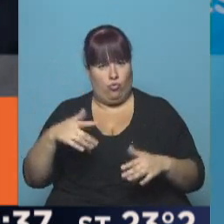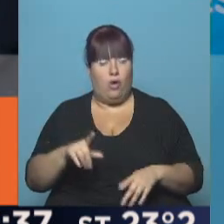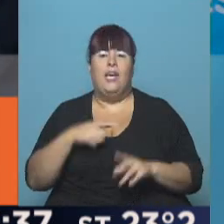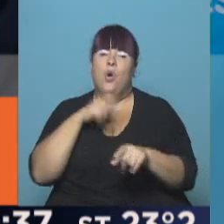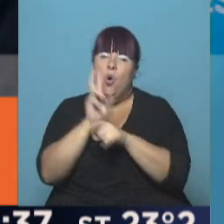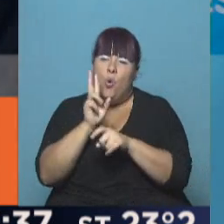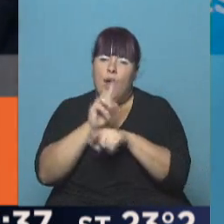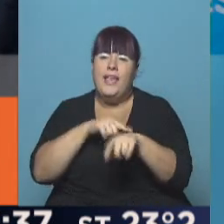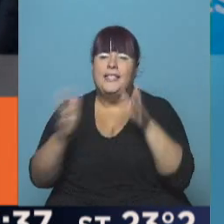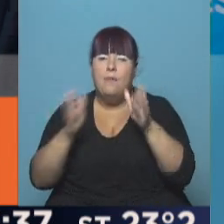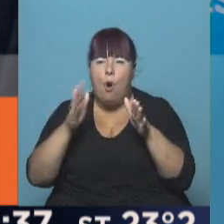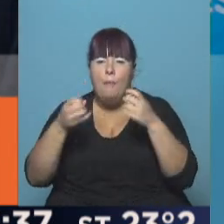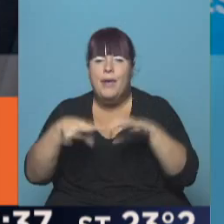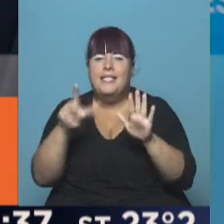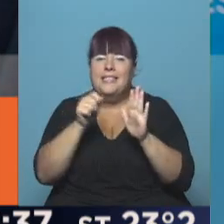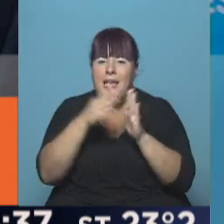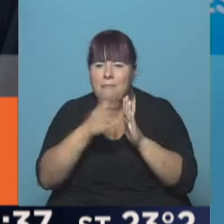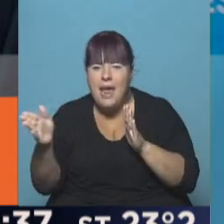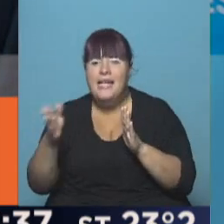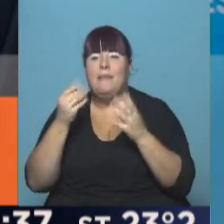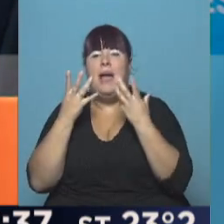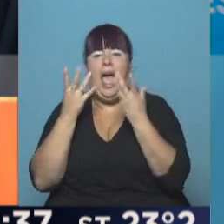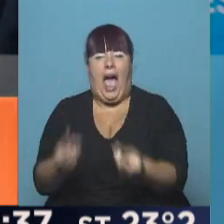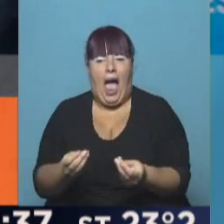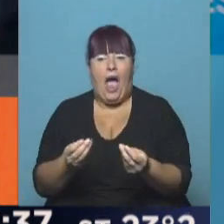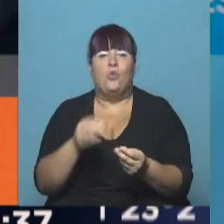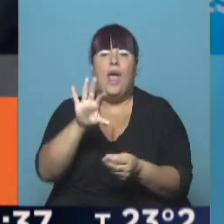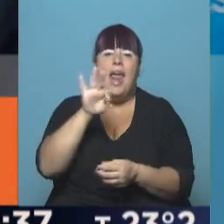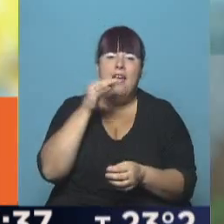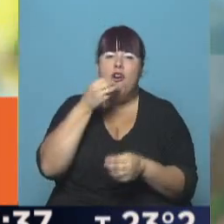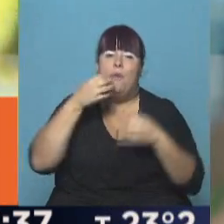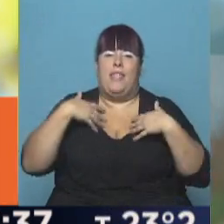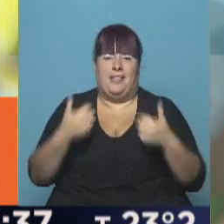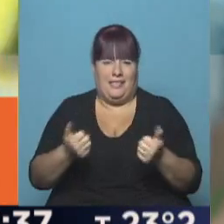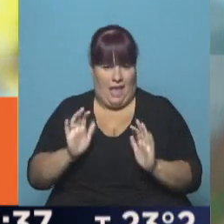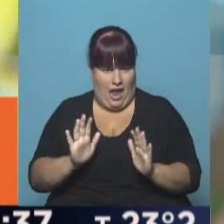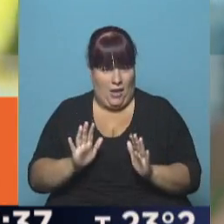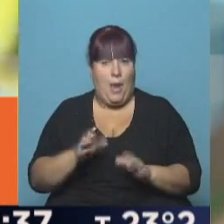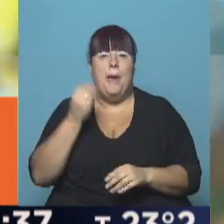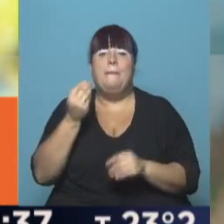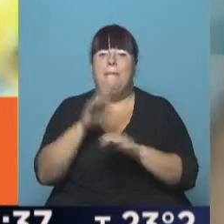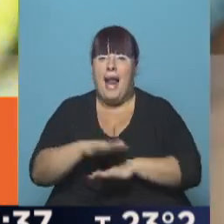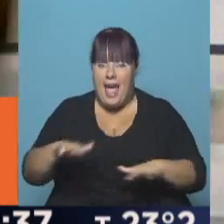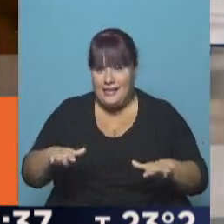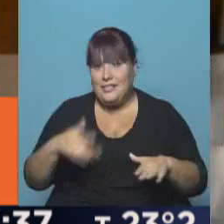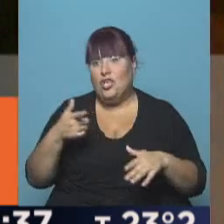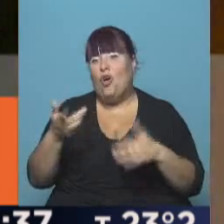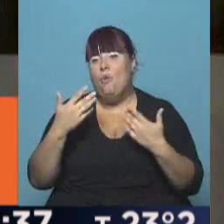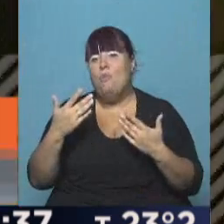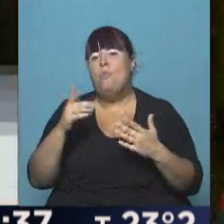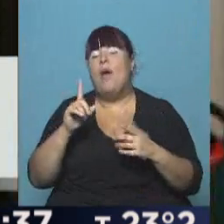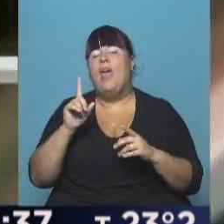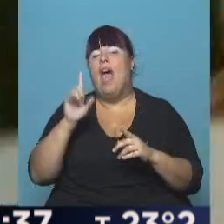cuidemos ese período que comienza en los seis meses para ayudarlos en elecciones saludables para que los chicos puedan